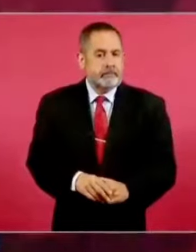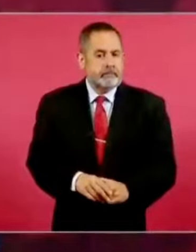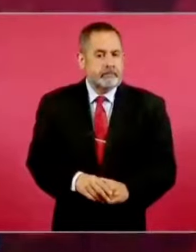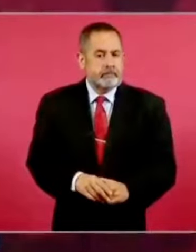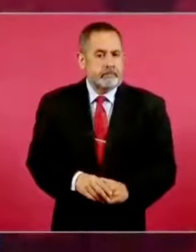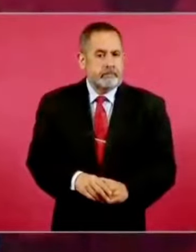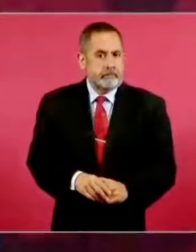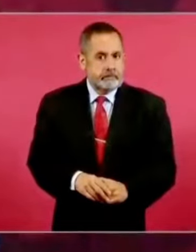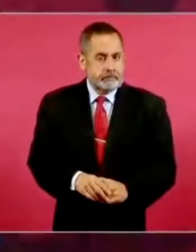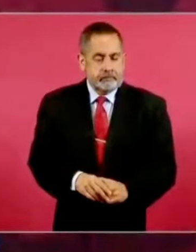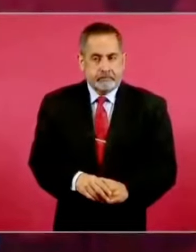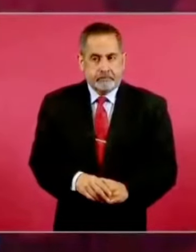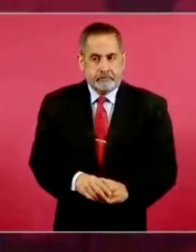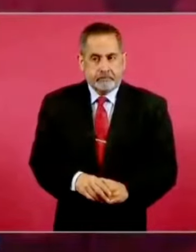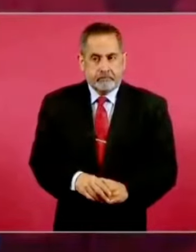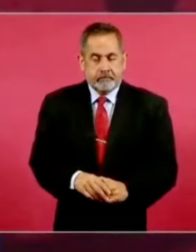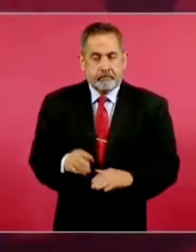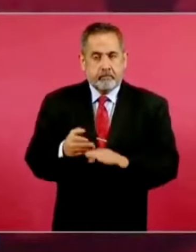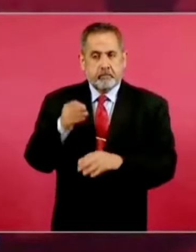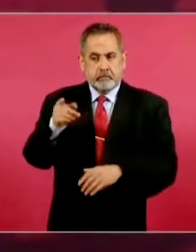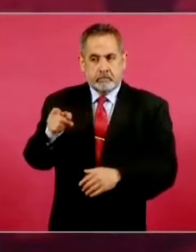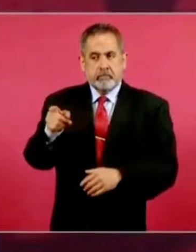muy